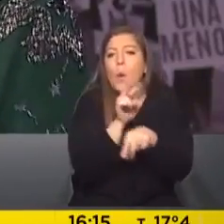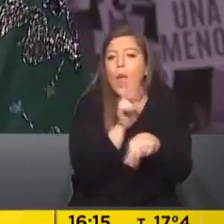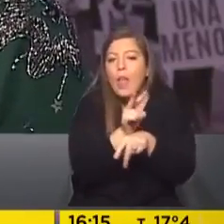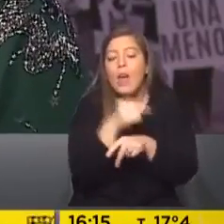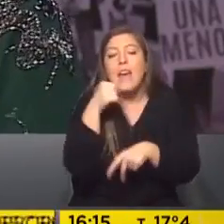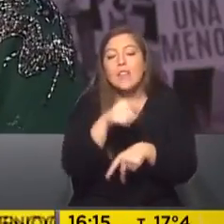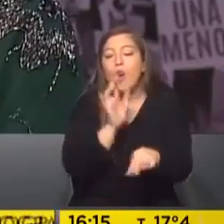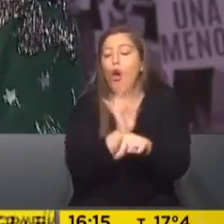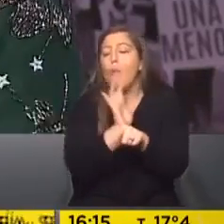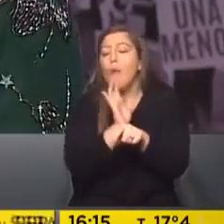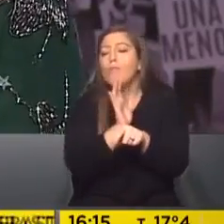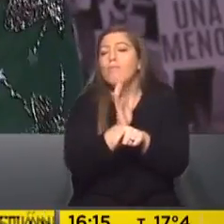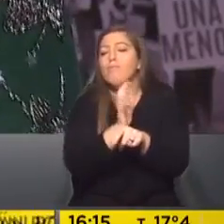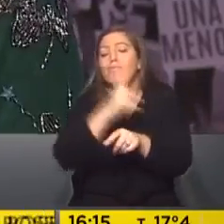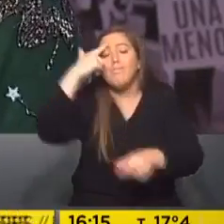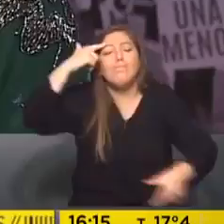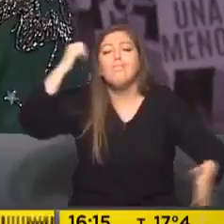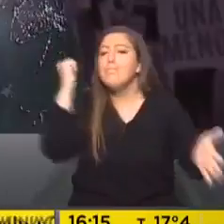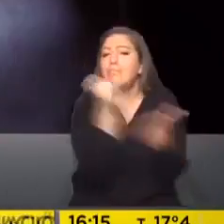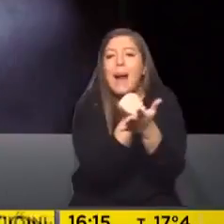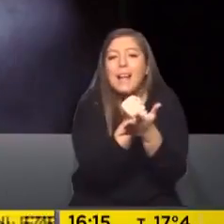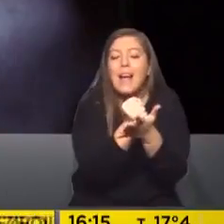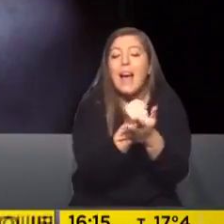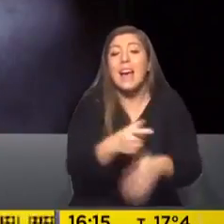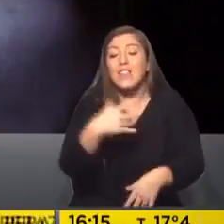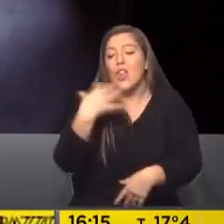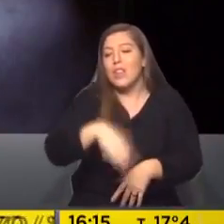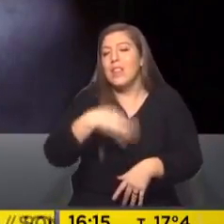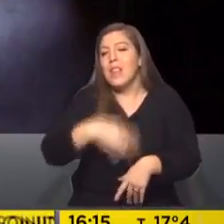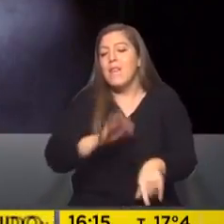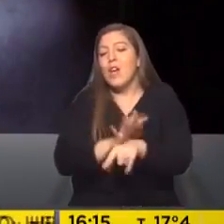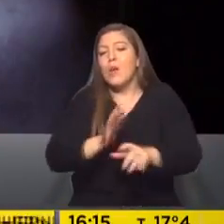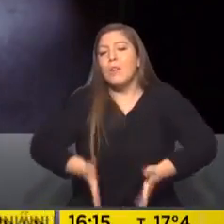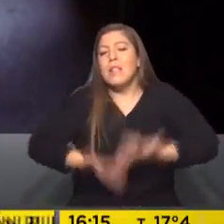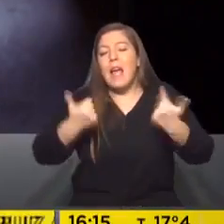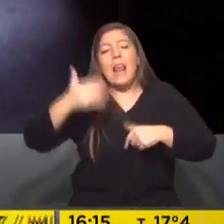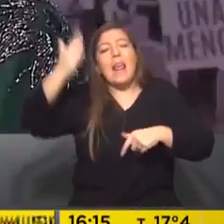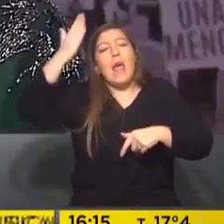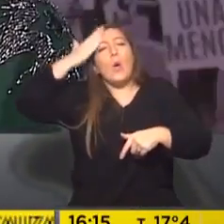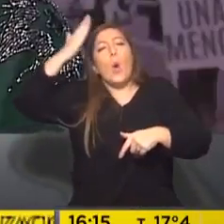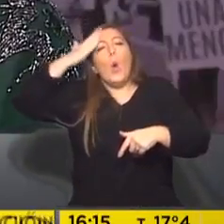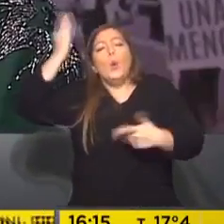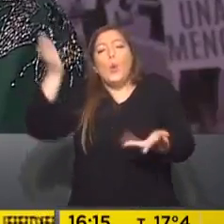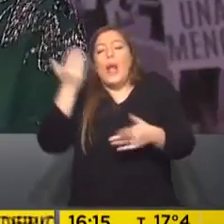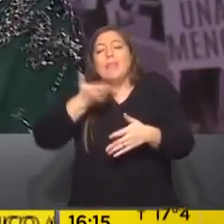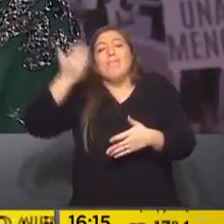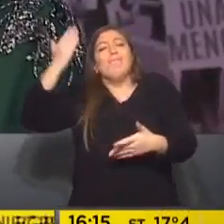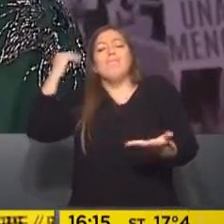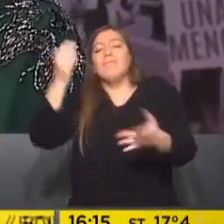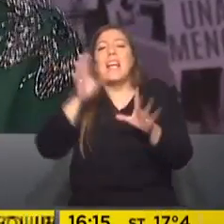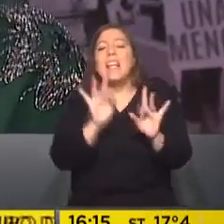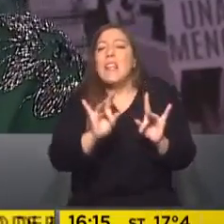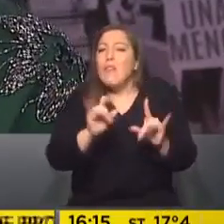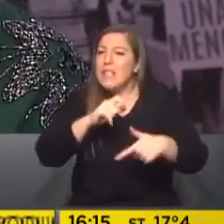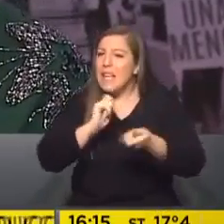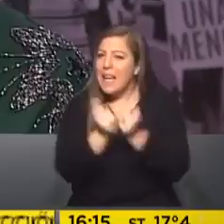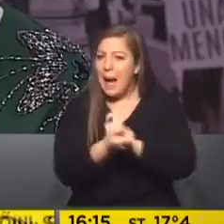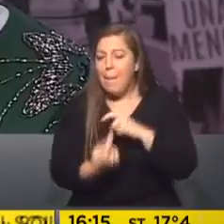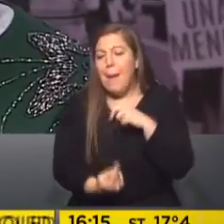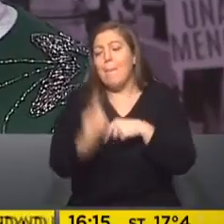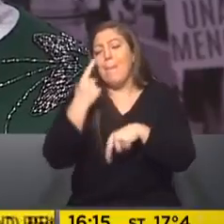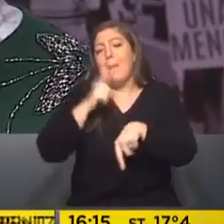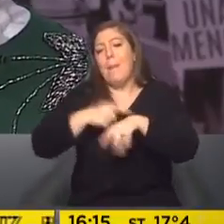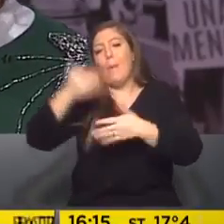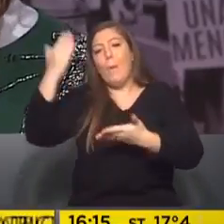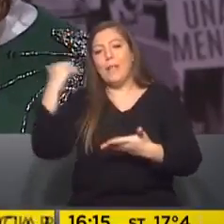necesario operar desde esa división más cultural, si se quiere, que es muy difícil también de cambiar desde ese primer momento.